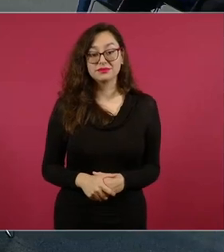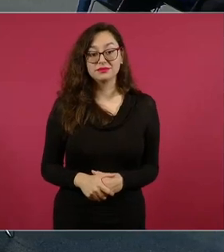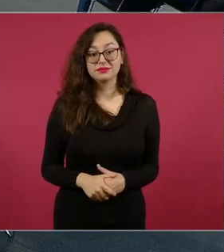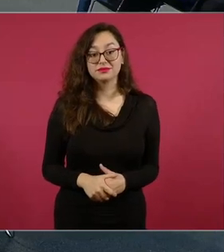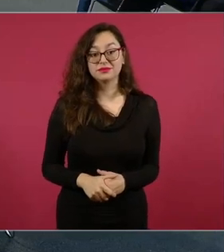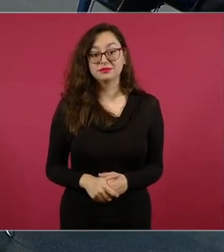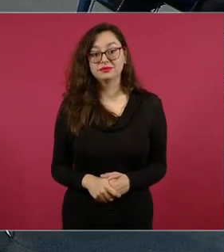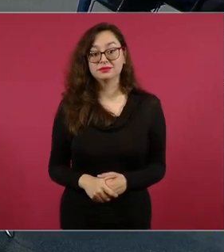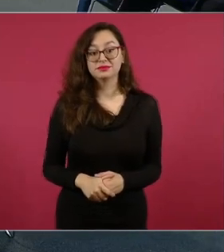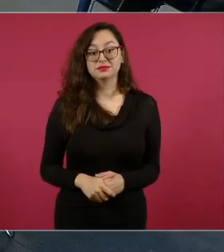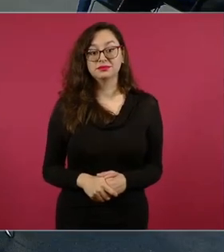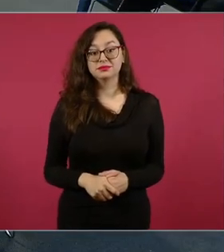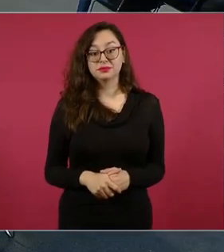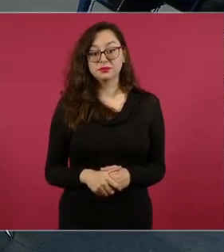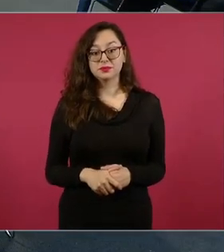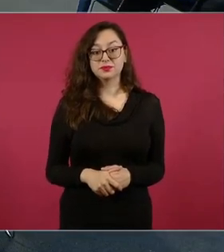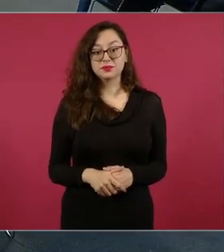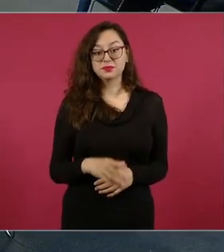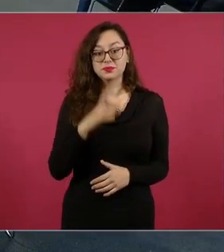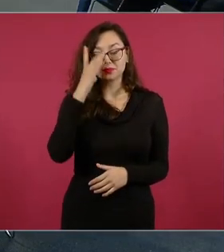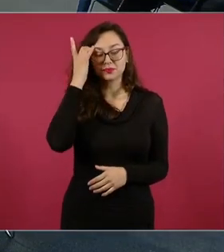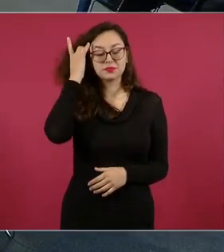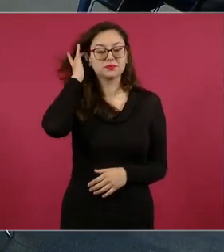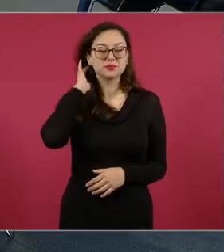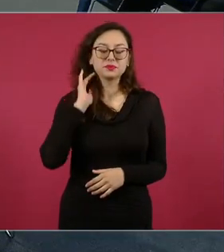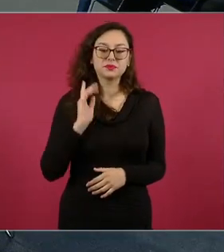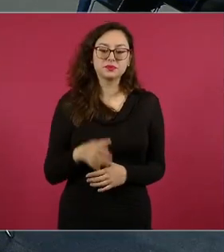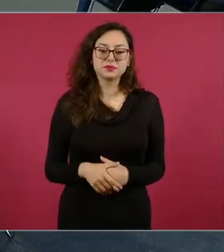habían unos trabajadores de Triplay,